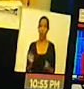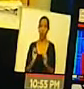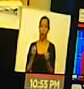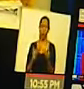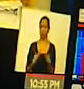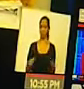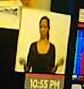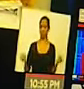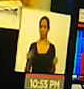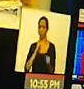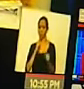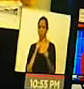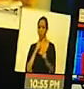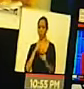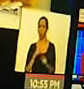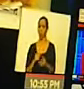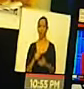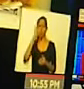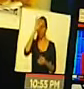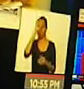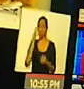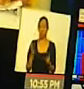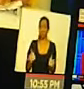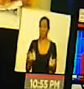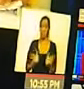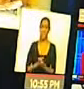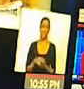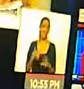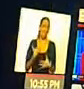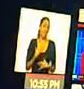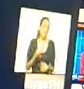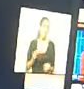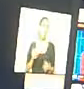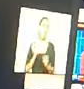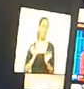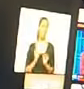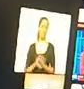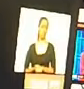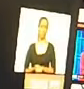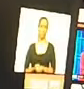político? En realidad no tiene la más mínima importancia, es la nada.